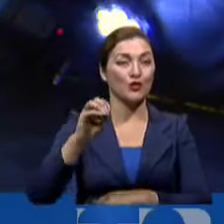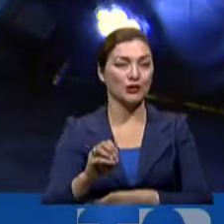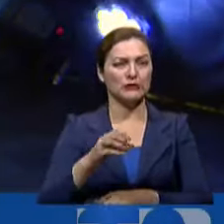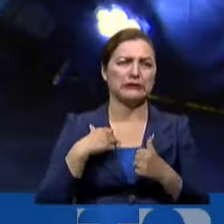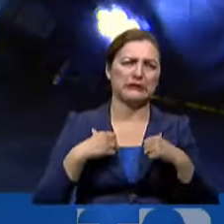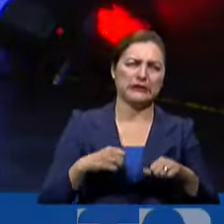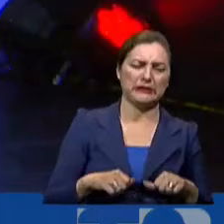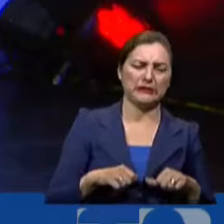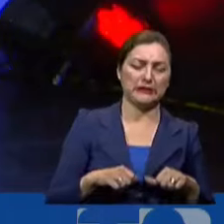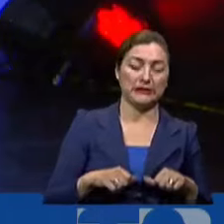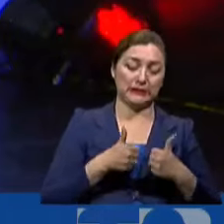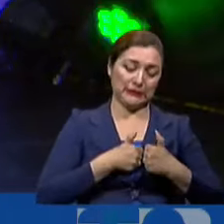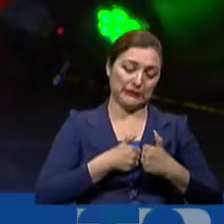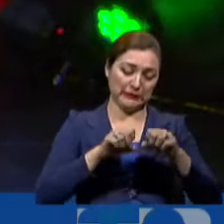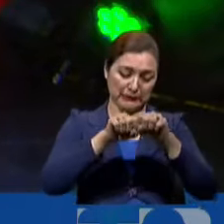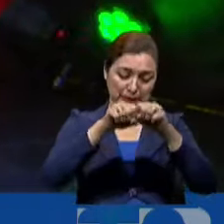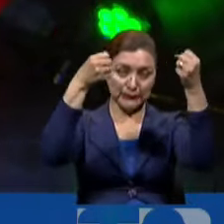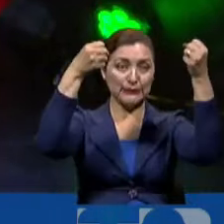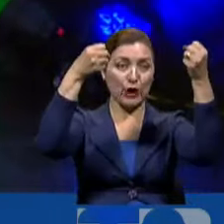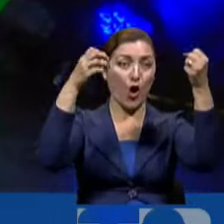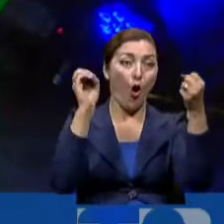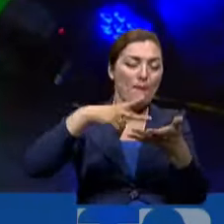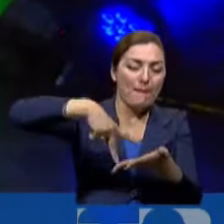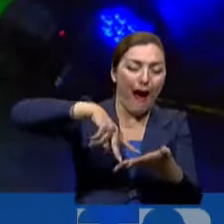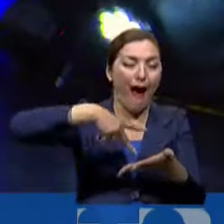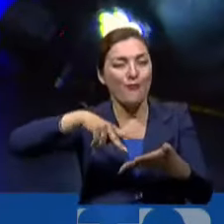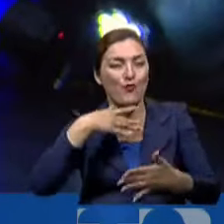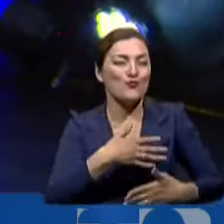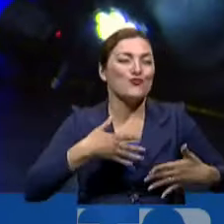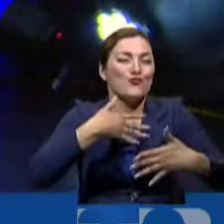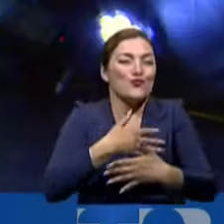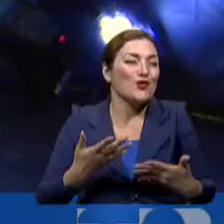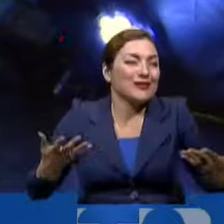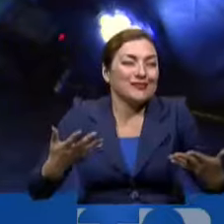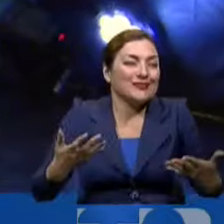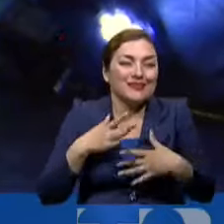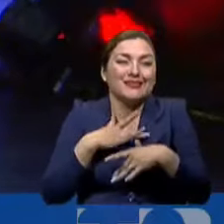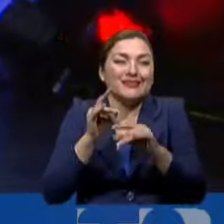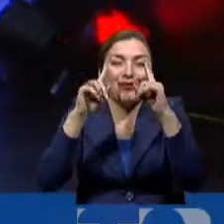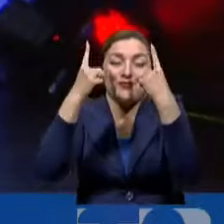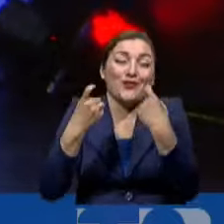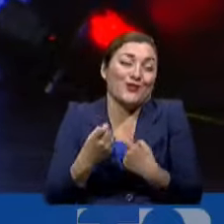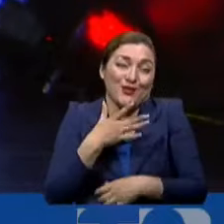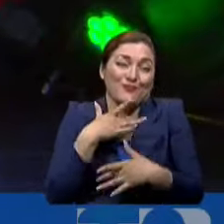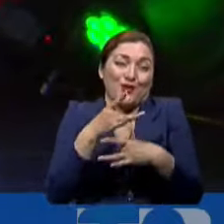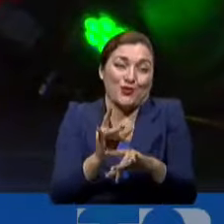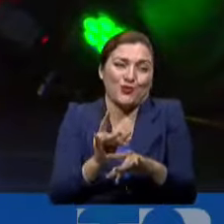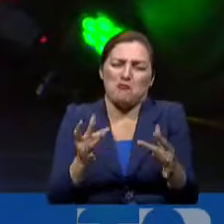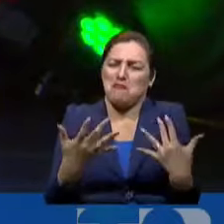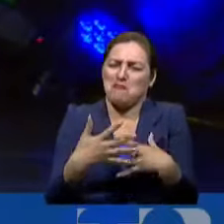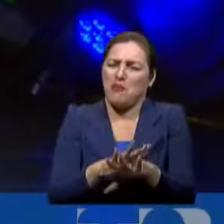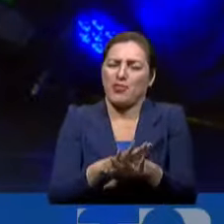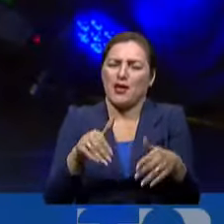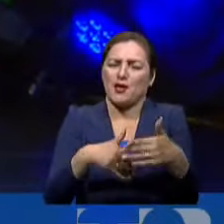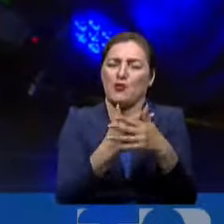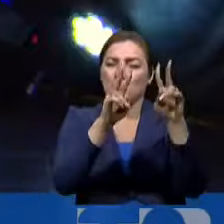despecho o también hay algún temita bailable, alguna cosa para gozar? Me encanta todas estas preguntas porque sí va a haber mucha fusión. De hecho, este